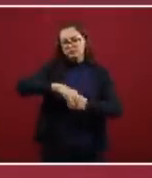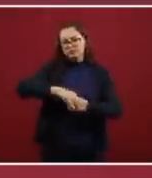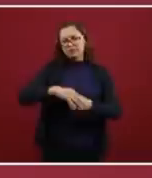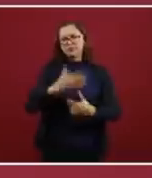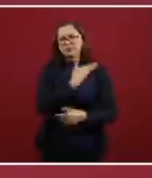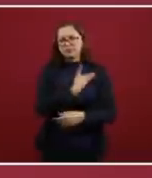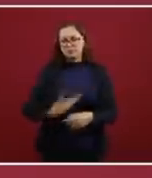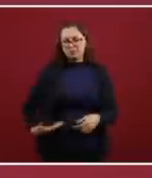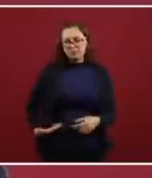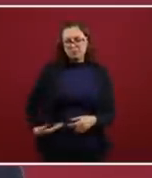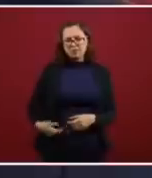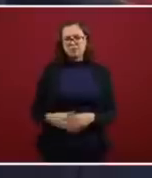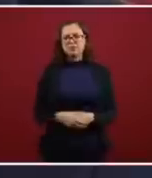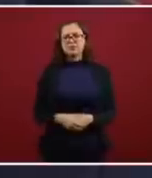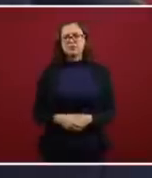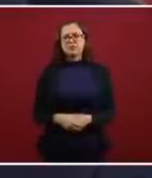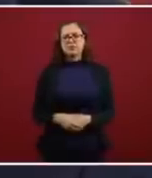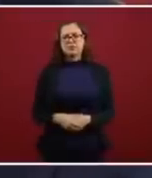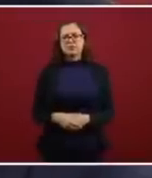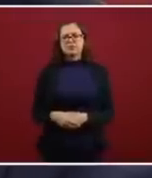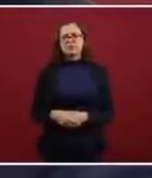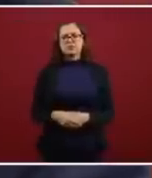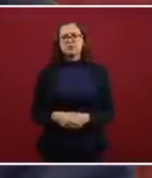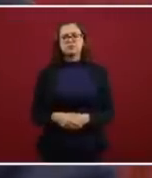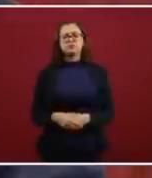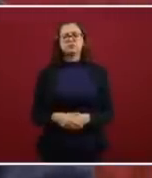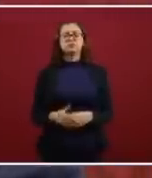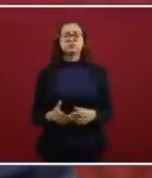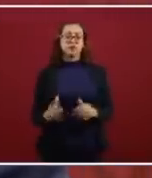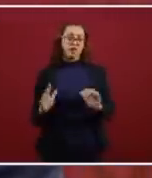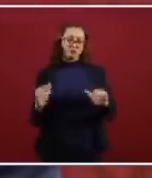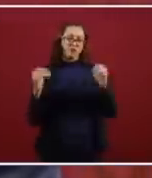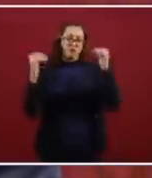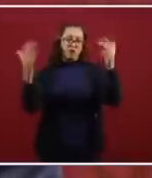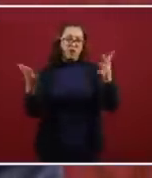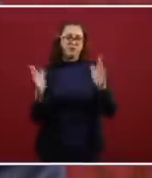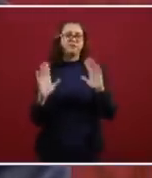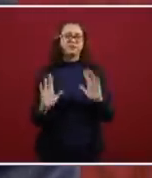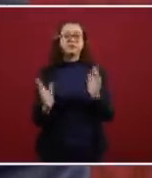En el caso de factores internos,